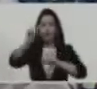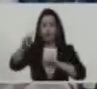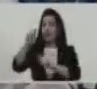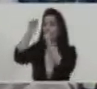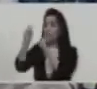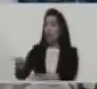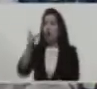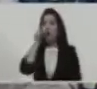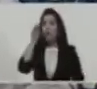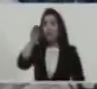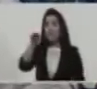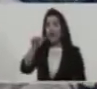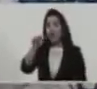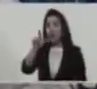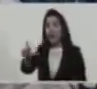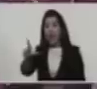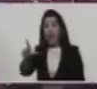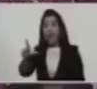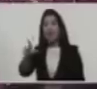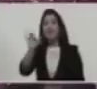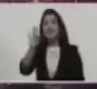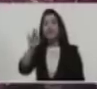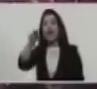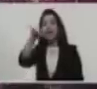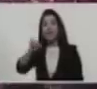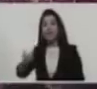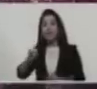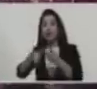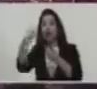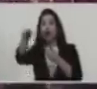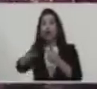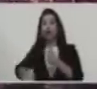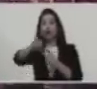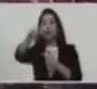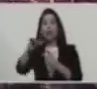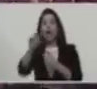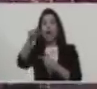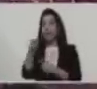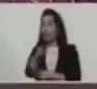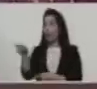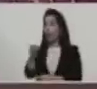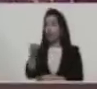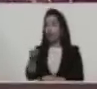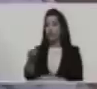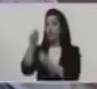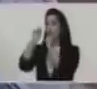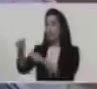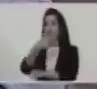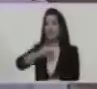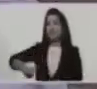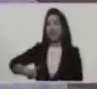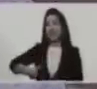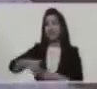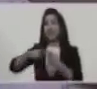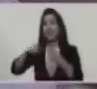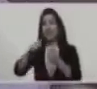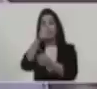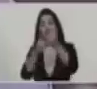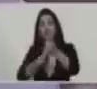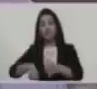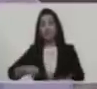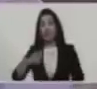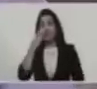al compañero Juan Arias, presidente y vicepresidente respectivamente de la Corporación Nacional Productiva.